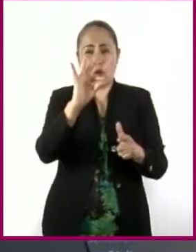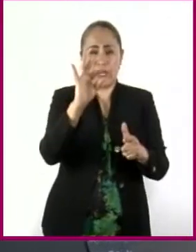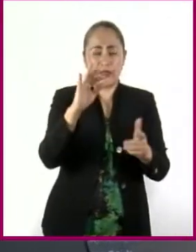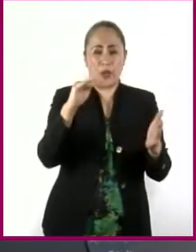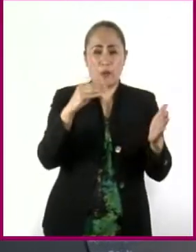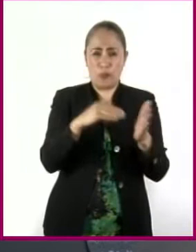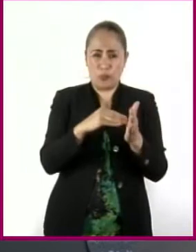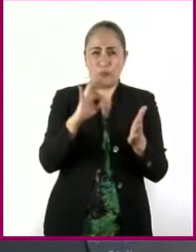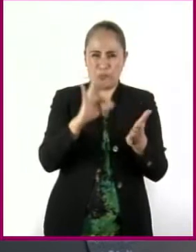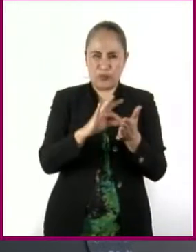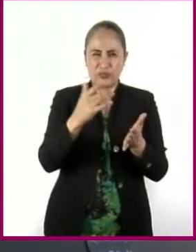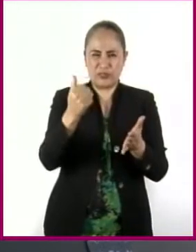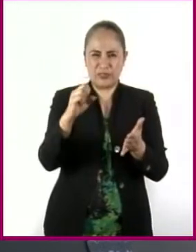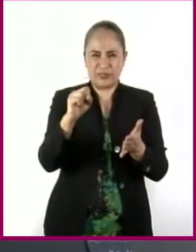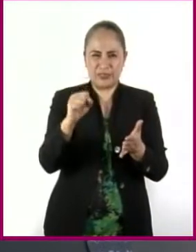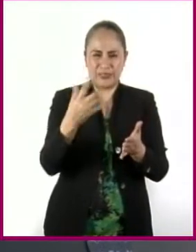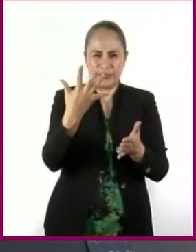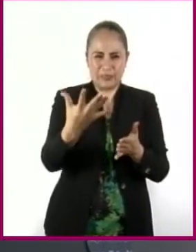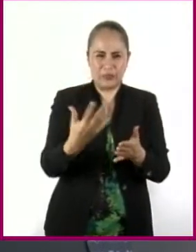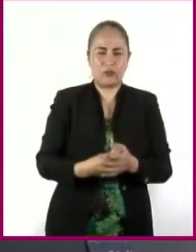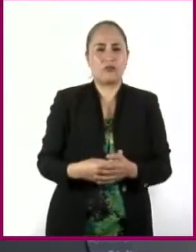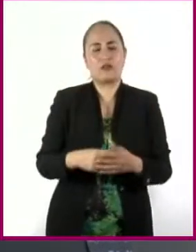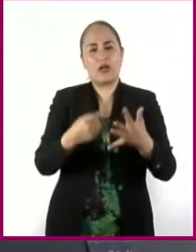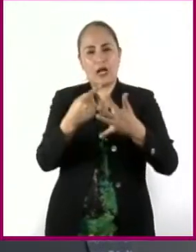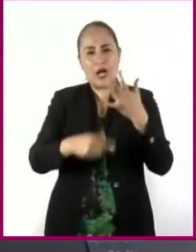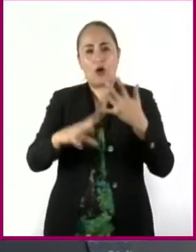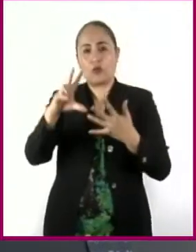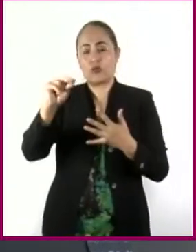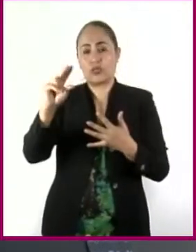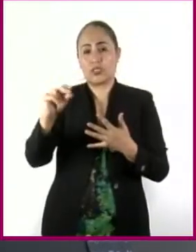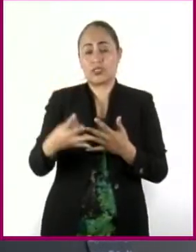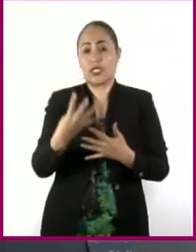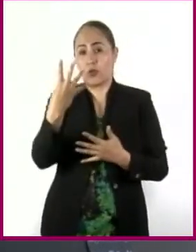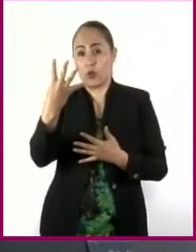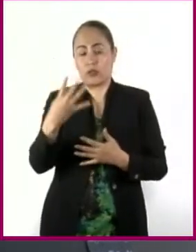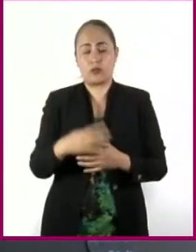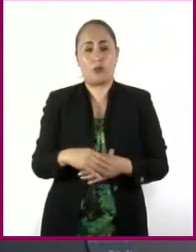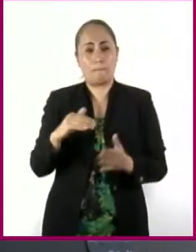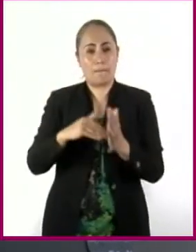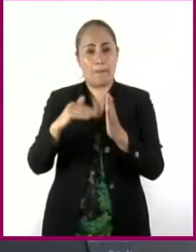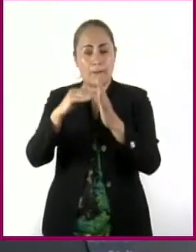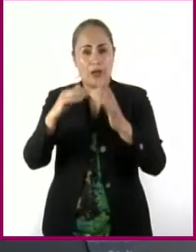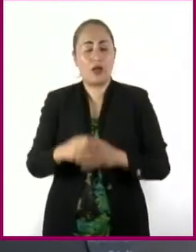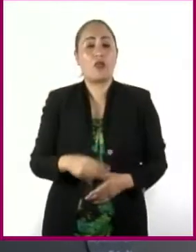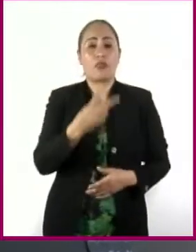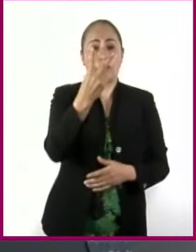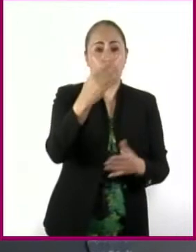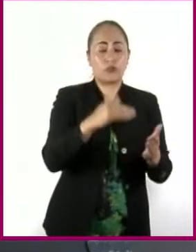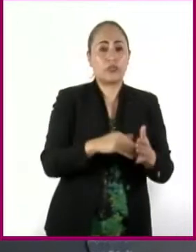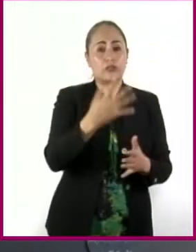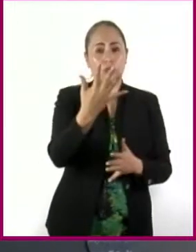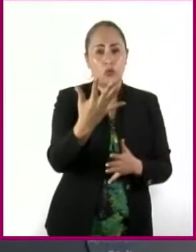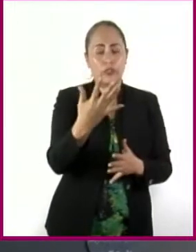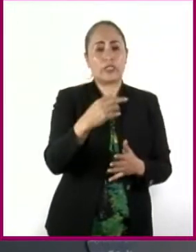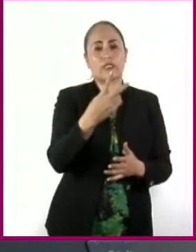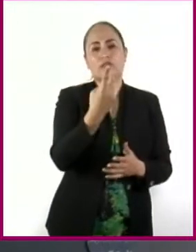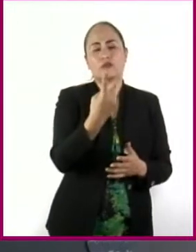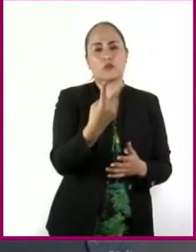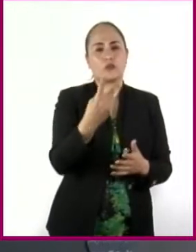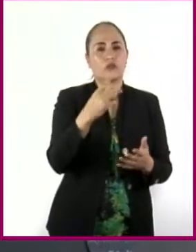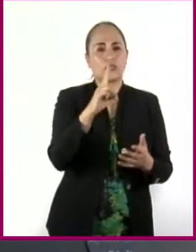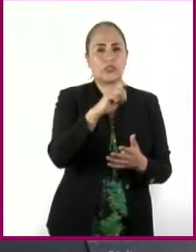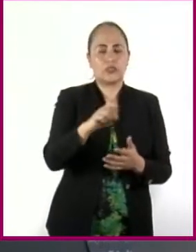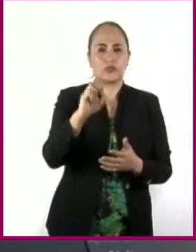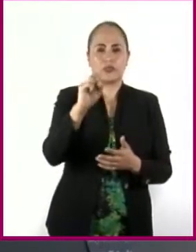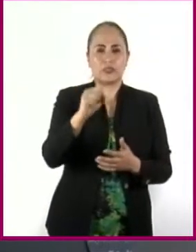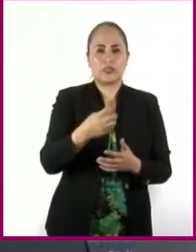40.65 millones a 84.57 millones. En 2050 alcanzará la cifra de 144.62